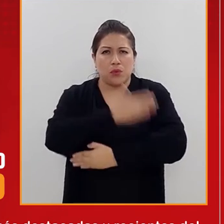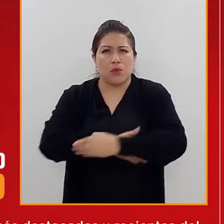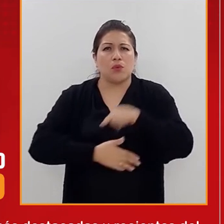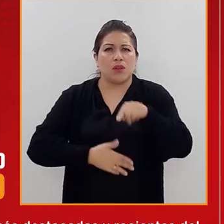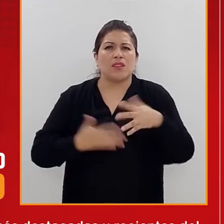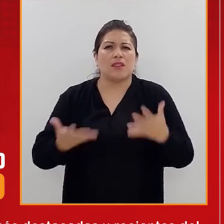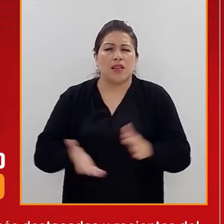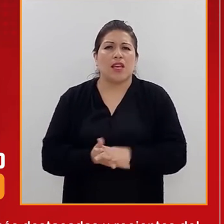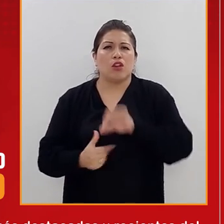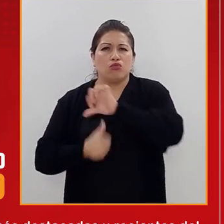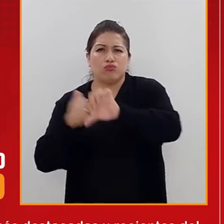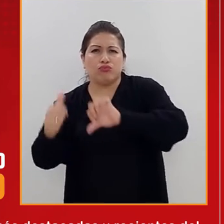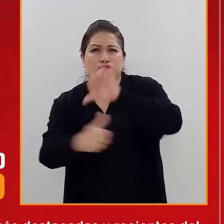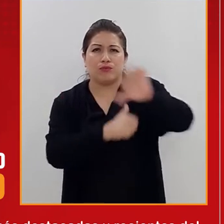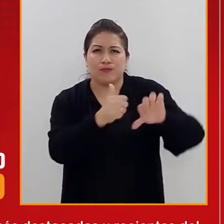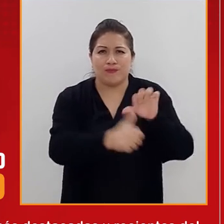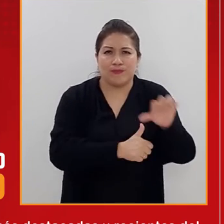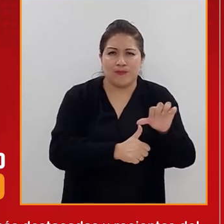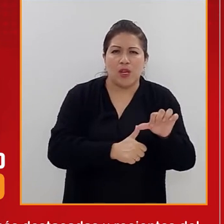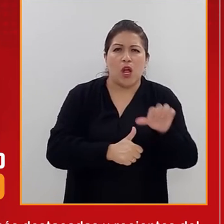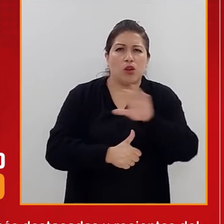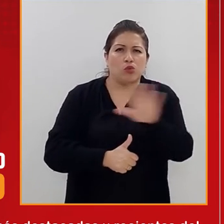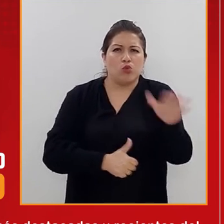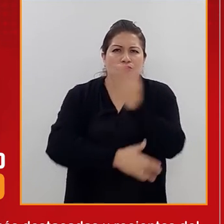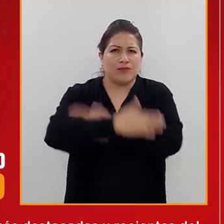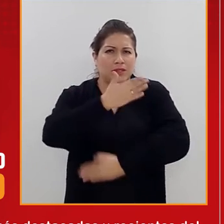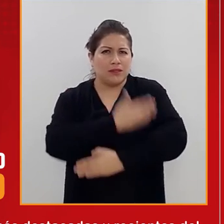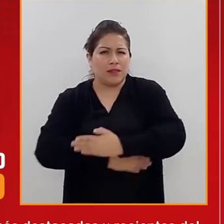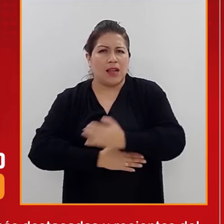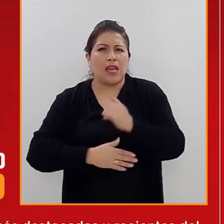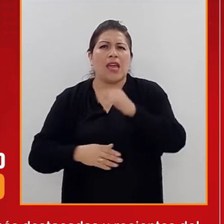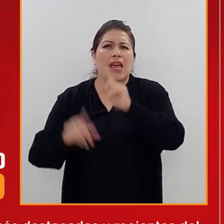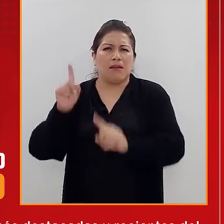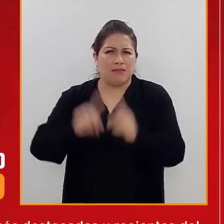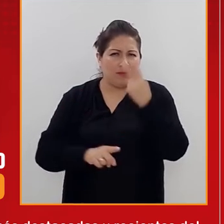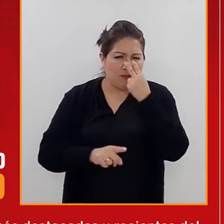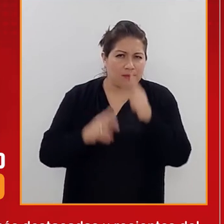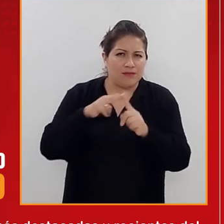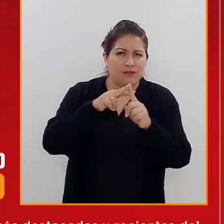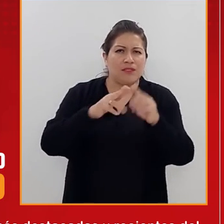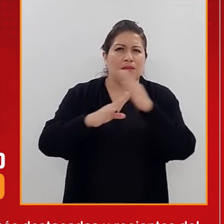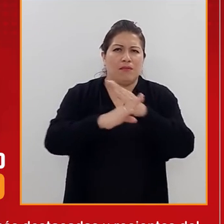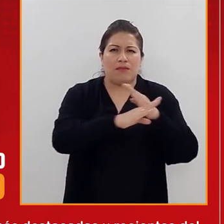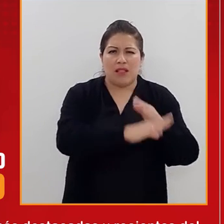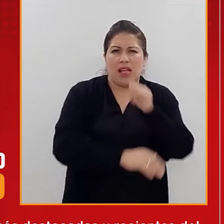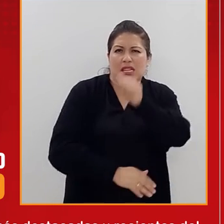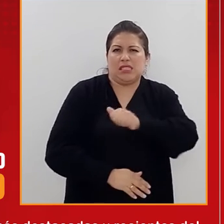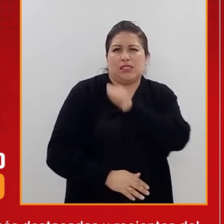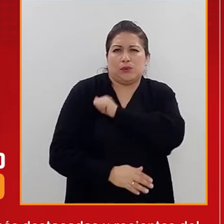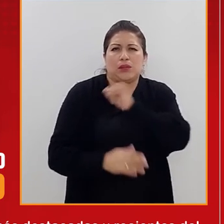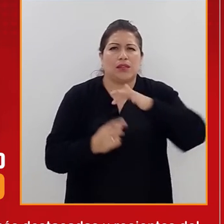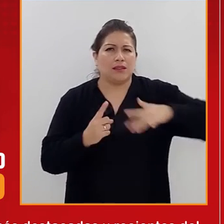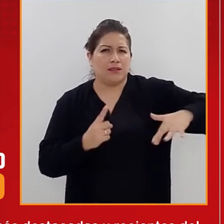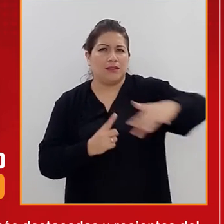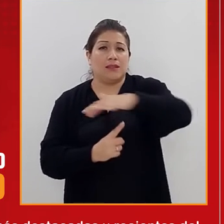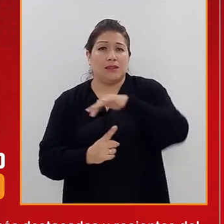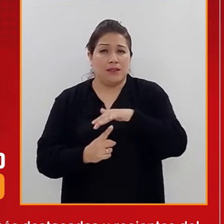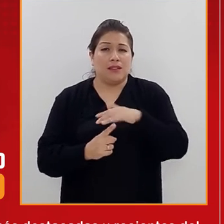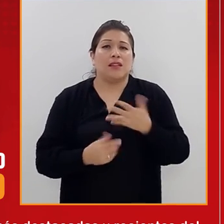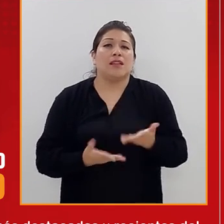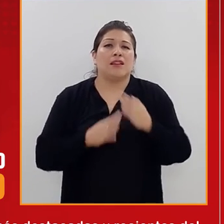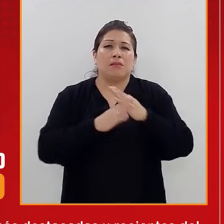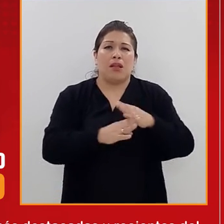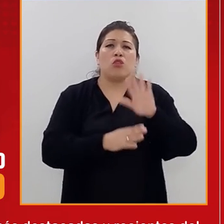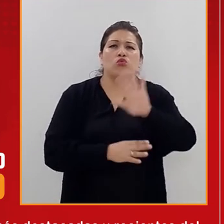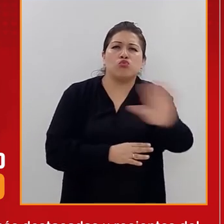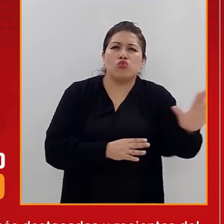discapacidad como resultado de la interacción entre las personas con deficiencia y las barreras debidas a la actitud y el